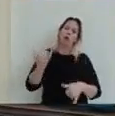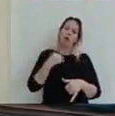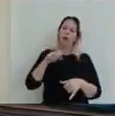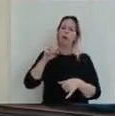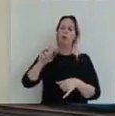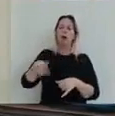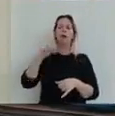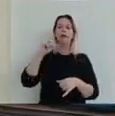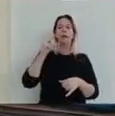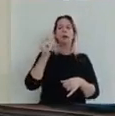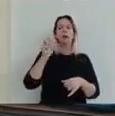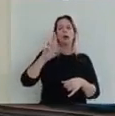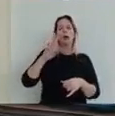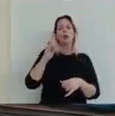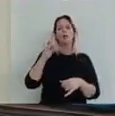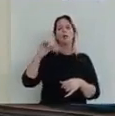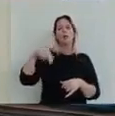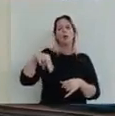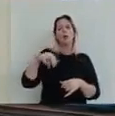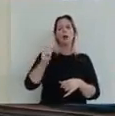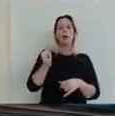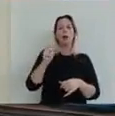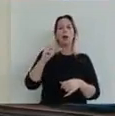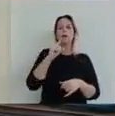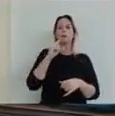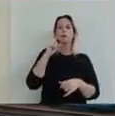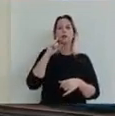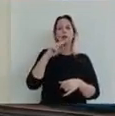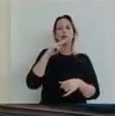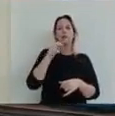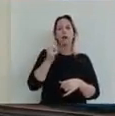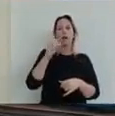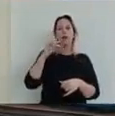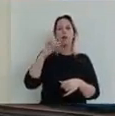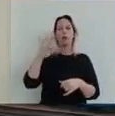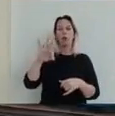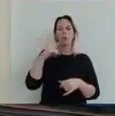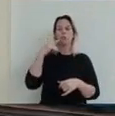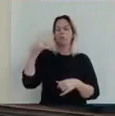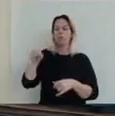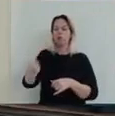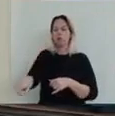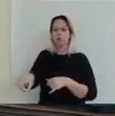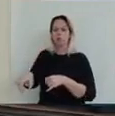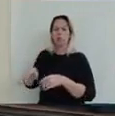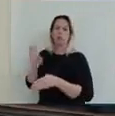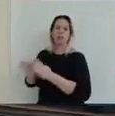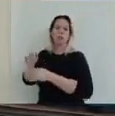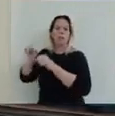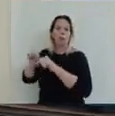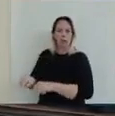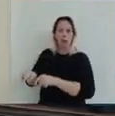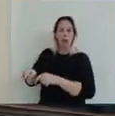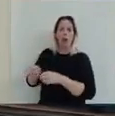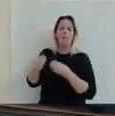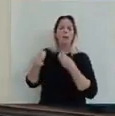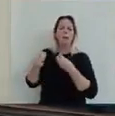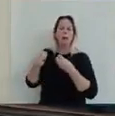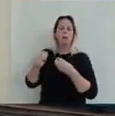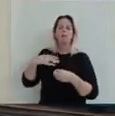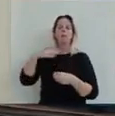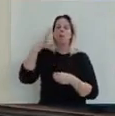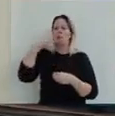que por semana están utilizando 2.500 kilos de carbón activado, lo que hace que se reduce también, que se reduzca un poco el tema del